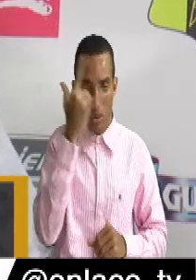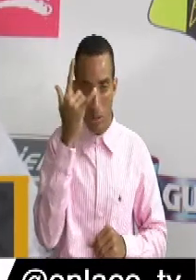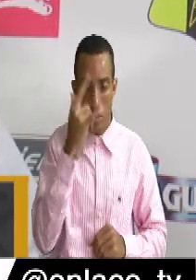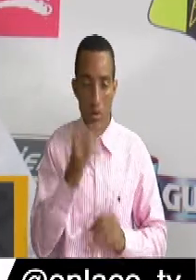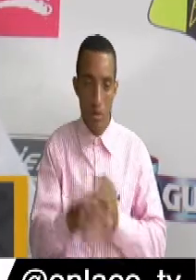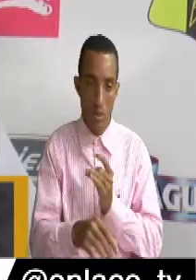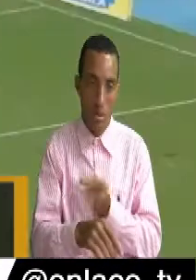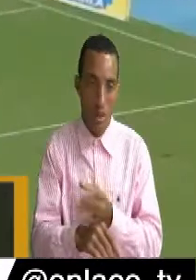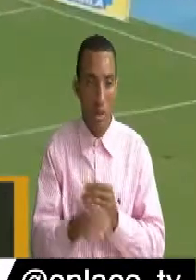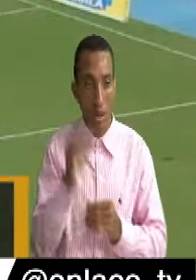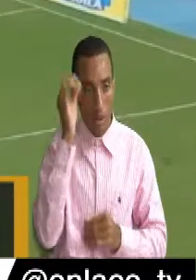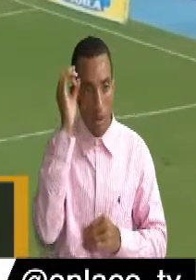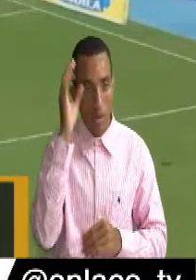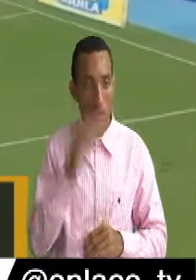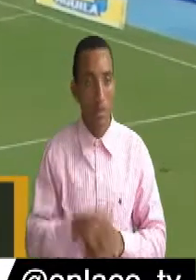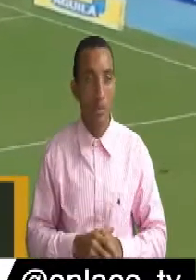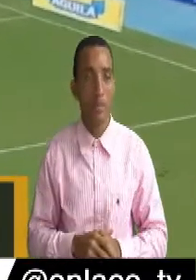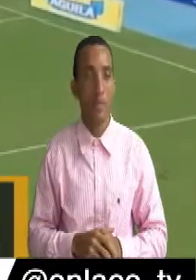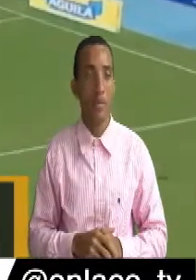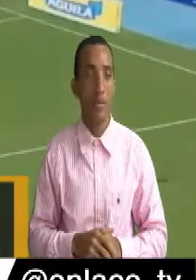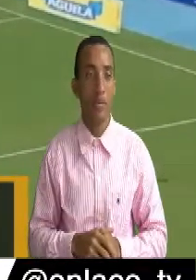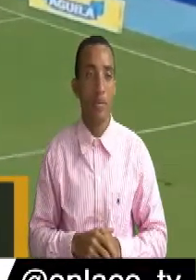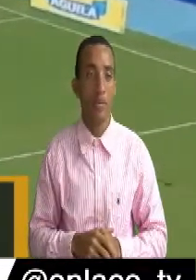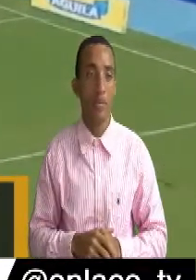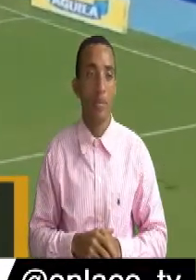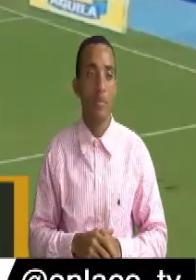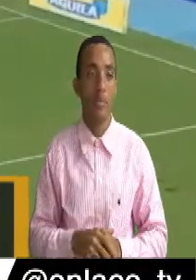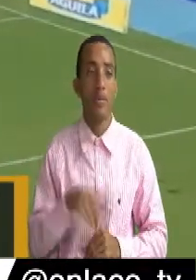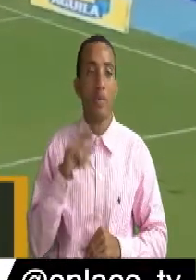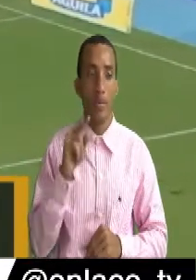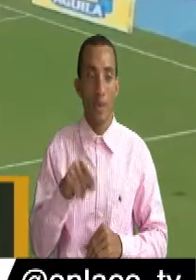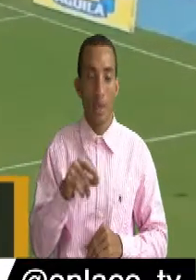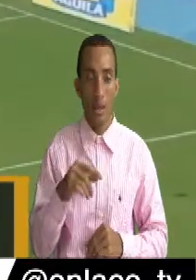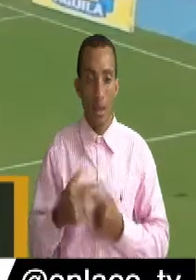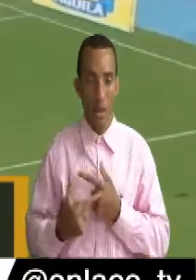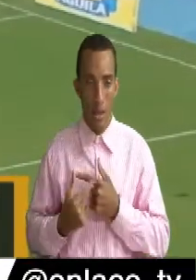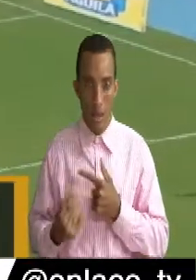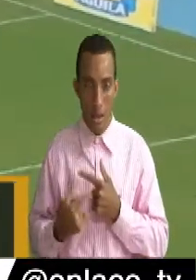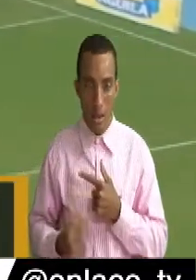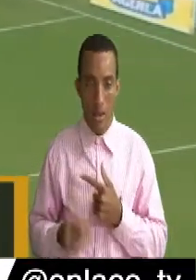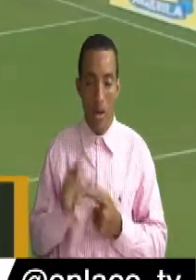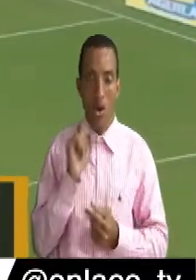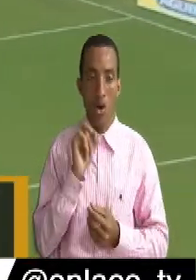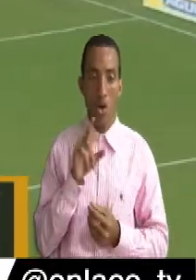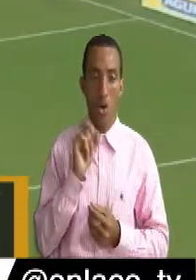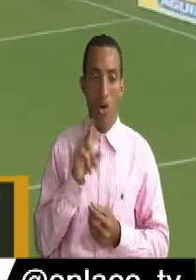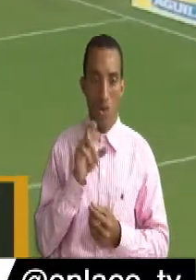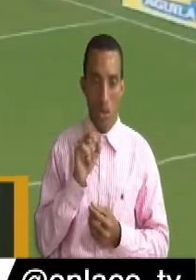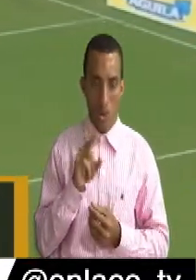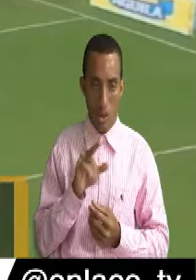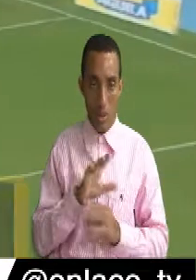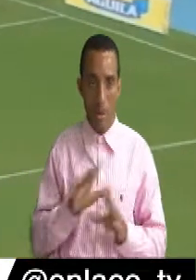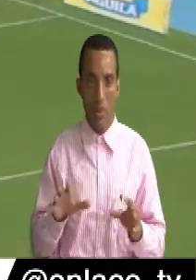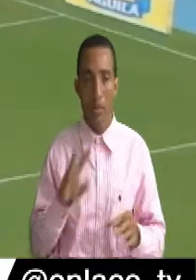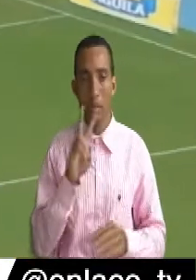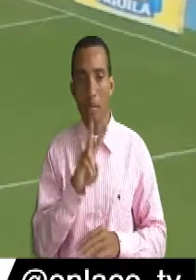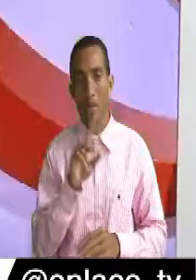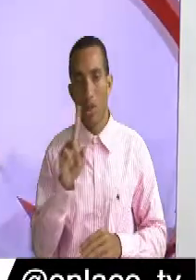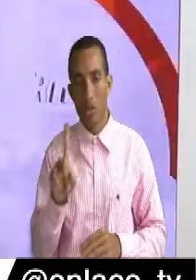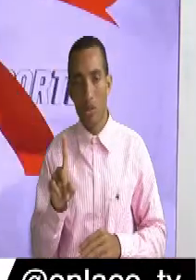llegar con vida a la última fecha. Con este resultado, Patriotas se ubica en la casilla 11 del fútbol profesional colombiano con 21